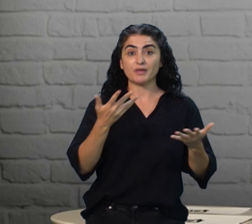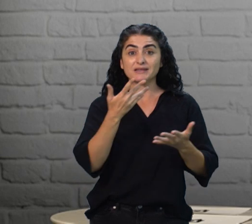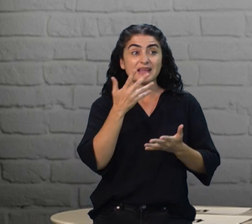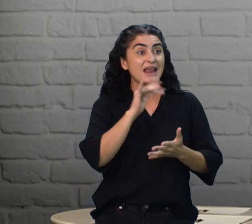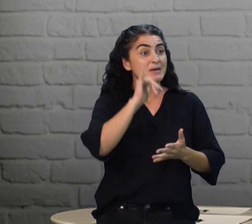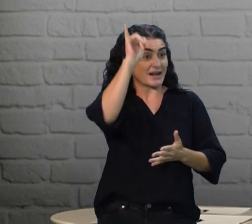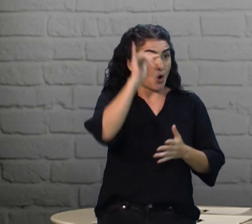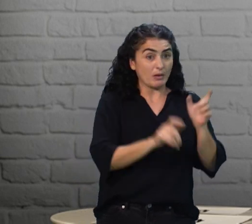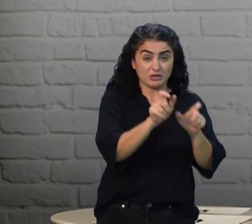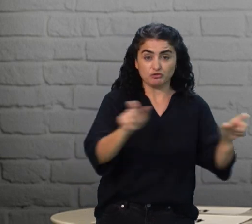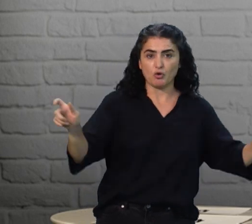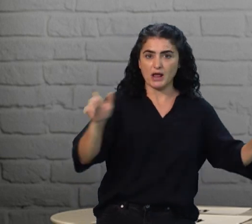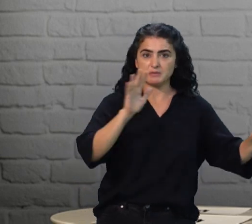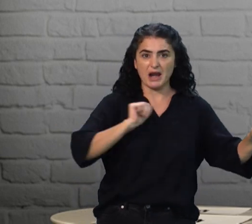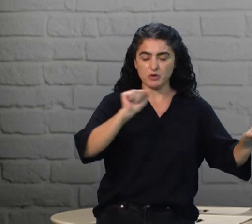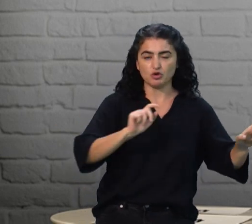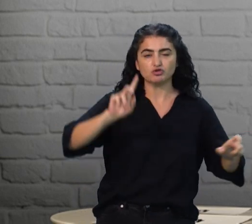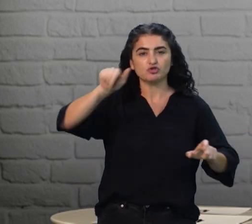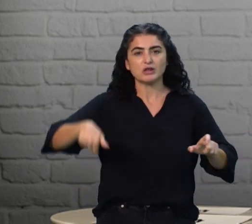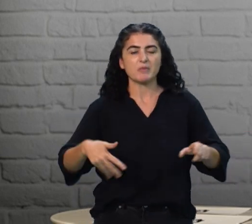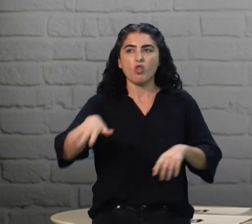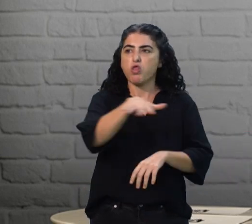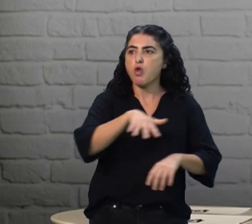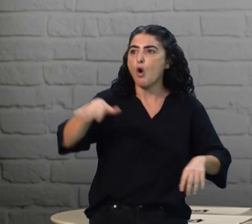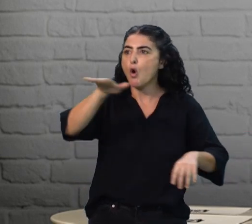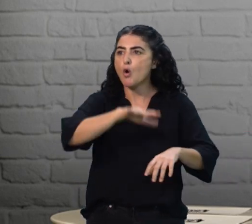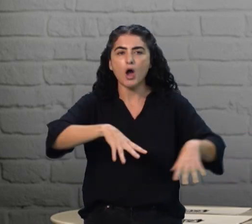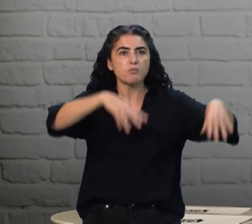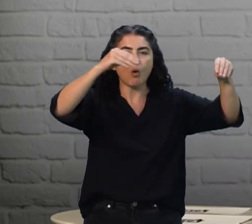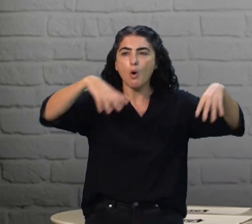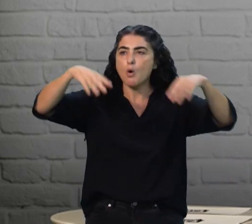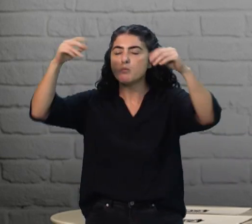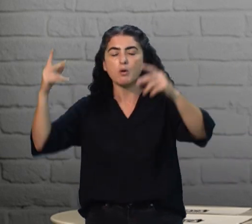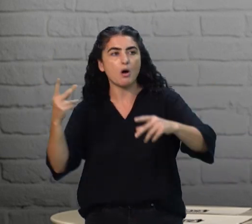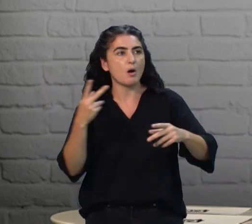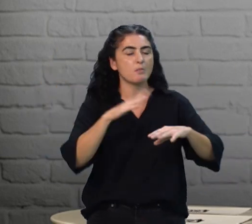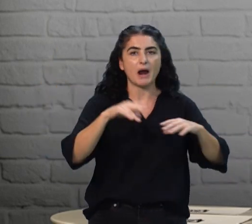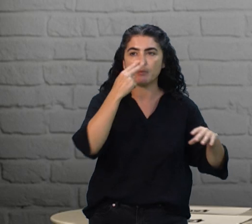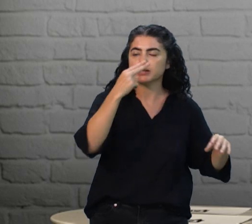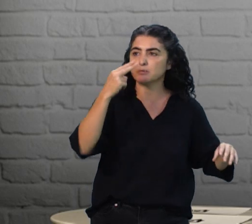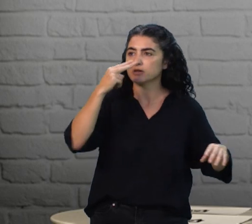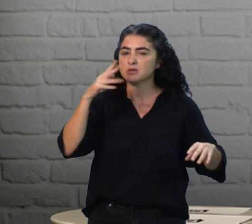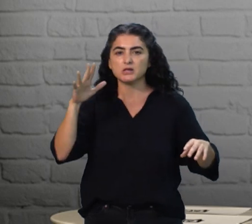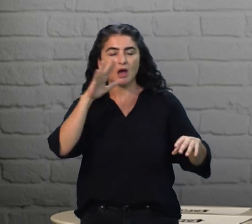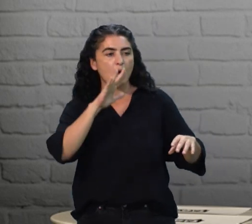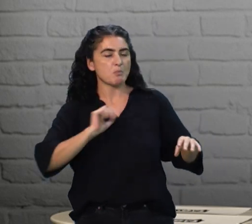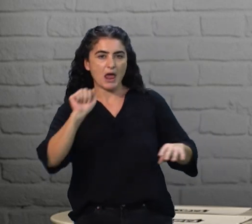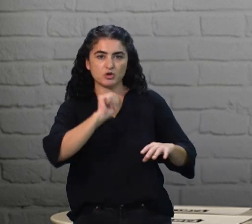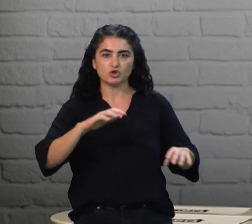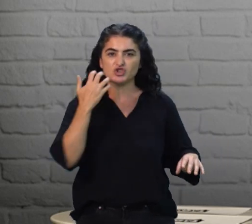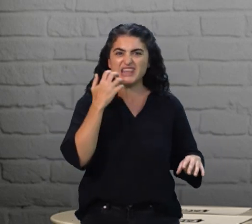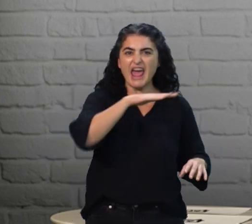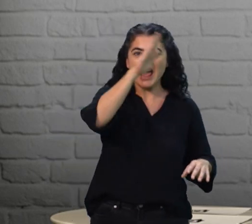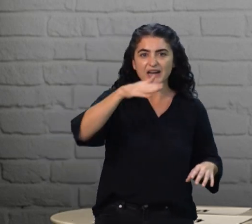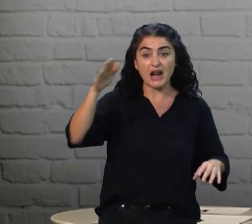tiene unos monumentos y unos sitios para visitar espectaculares no O sea que tenemos todas la sierra y tenemos la capital